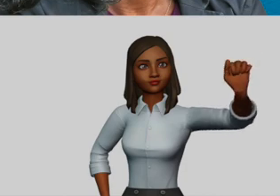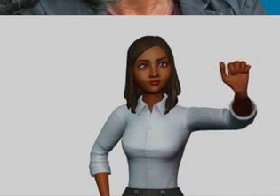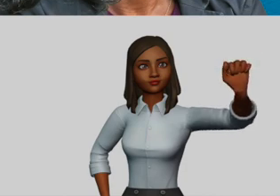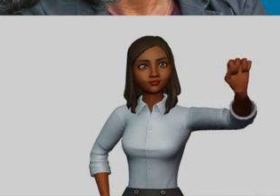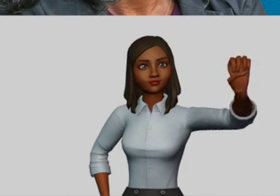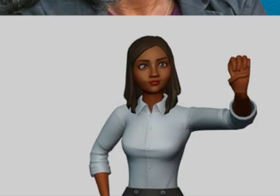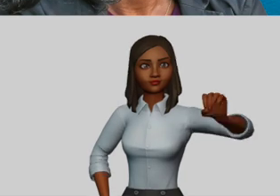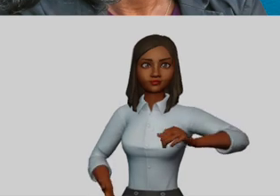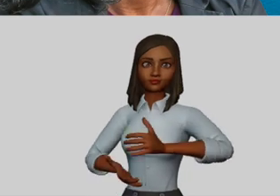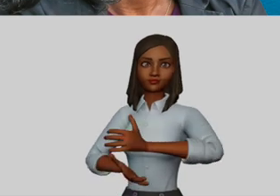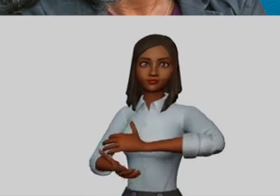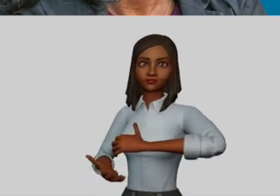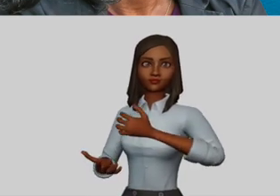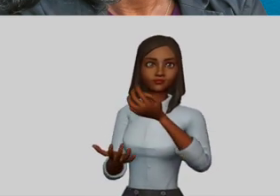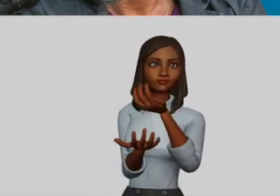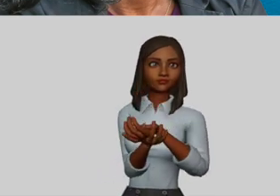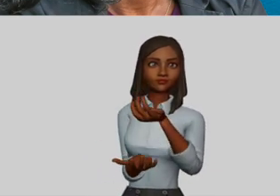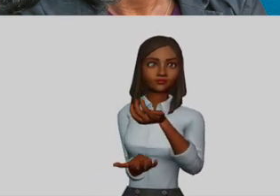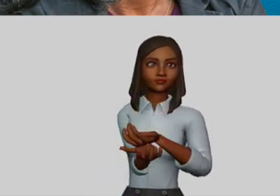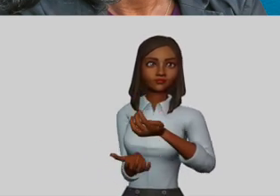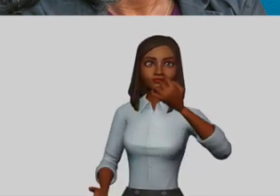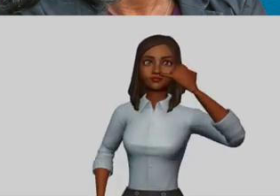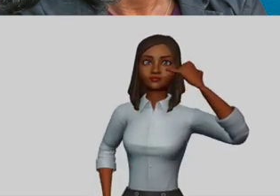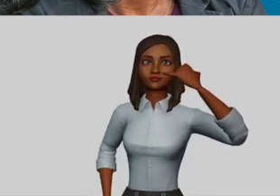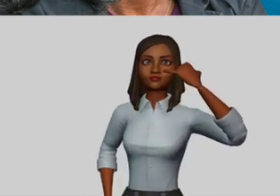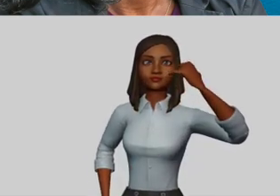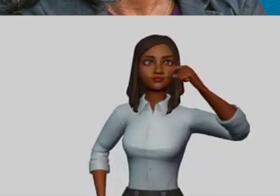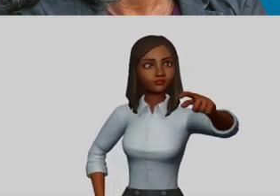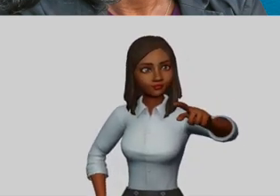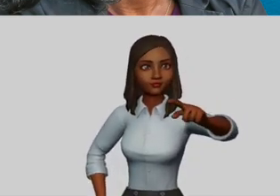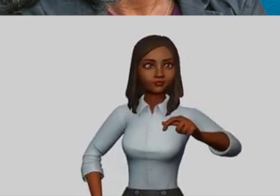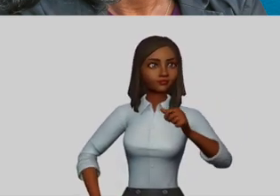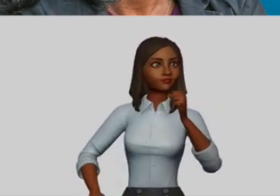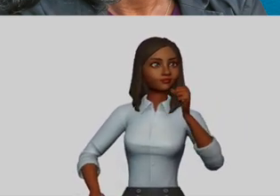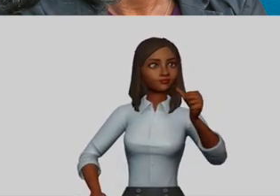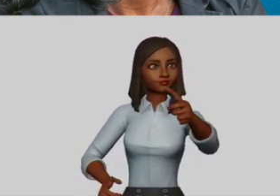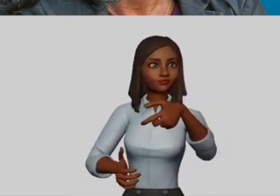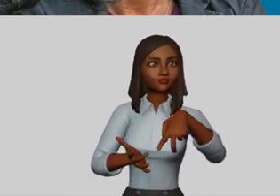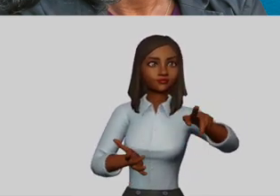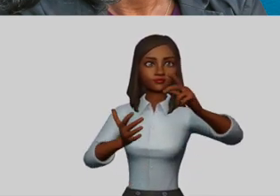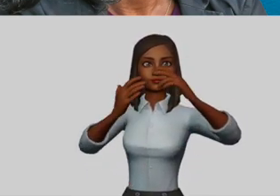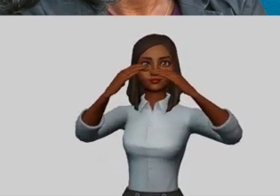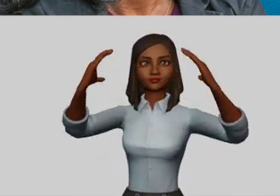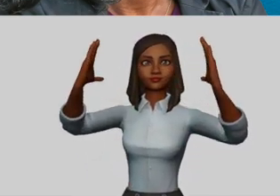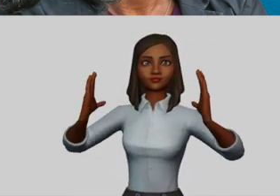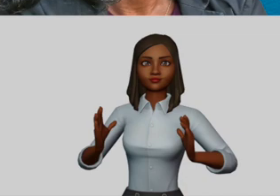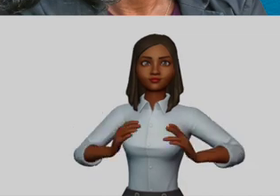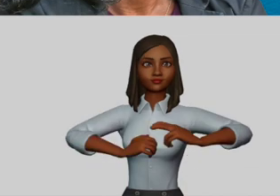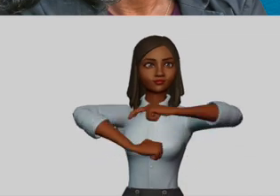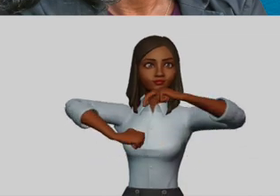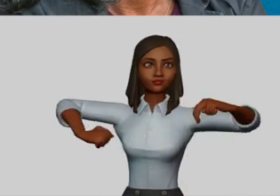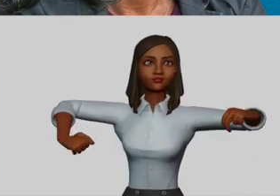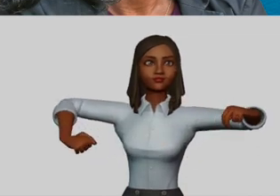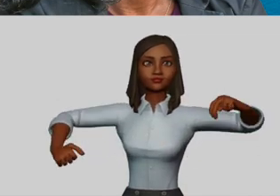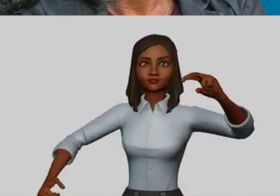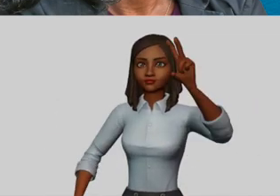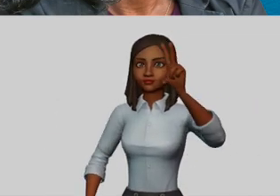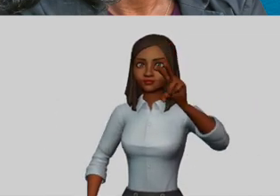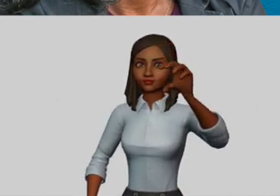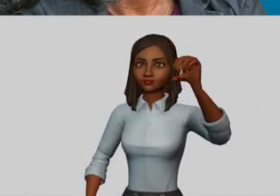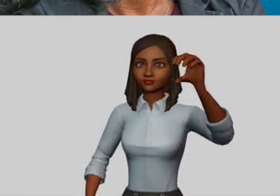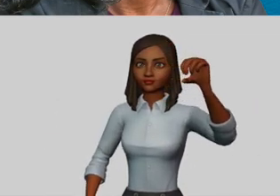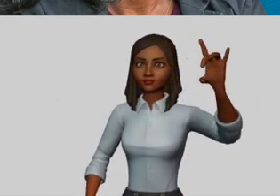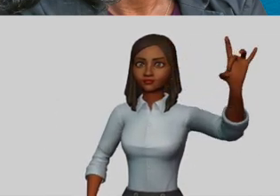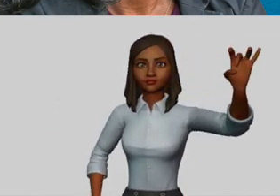lo que sí vi, que es conocido, es que el FICO score, o sea, el score crediticio.